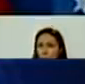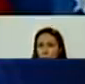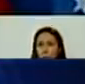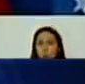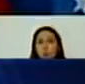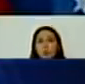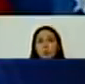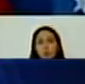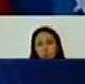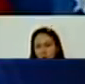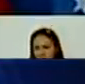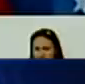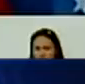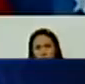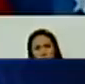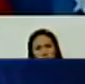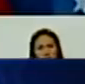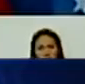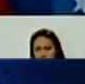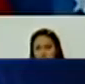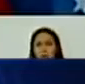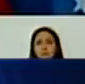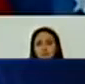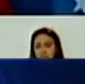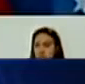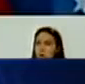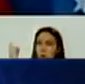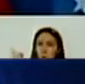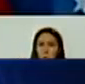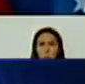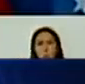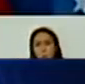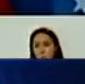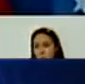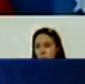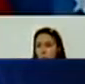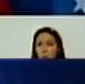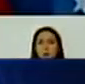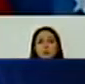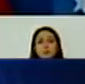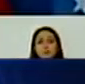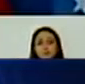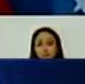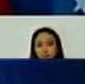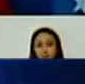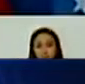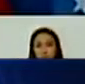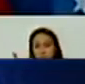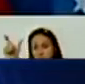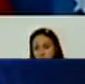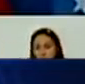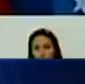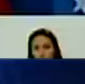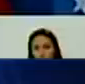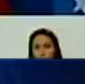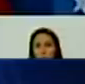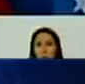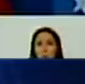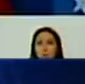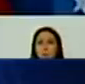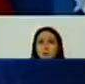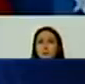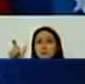tales hechos, procedió a acusar a los ciudadanos Jesús David Rodríguez Osuna, Joander